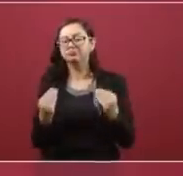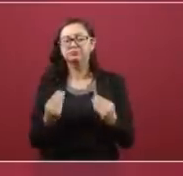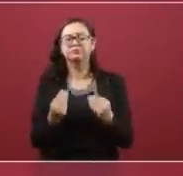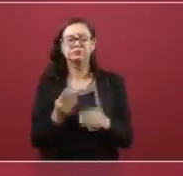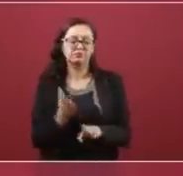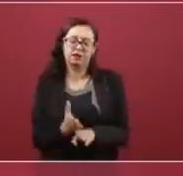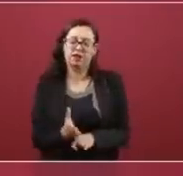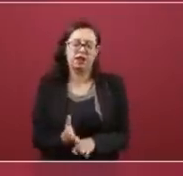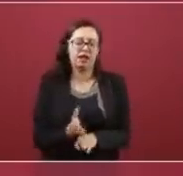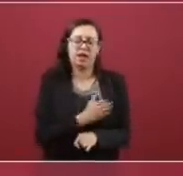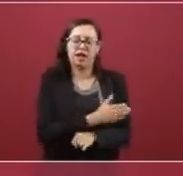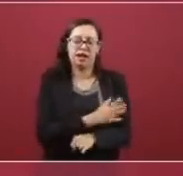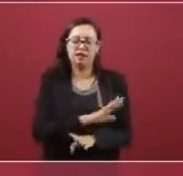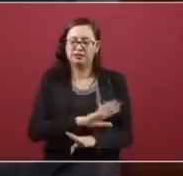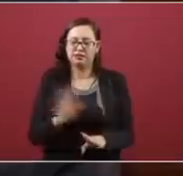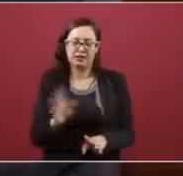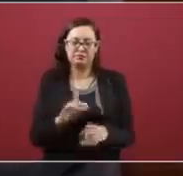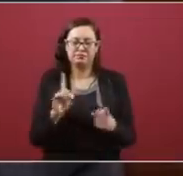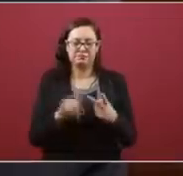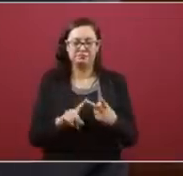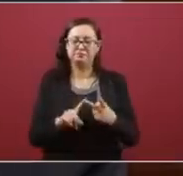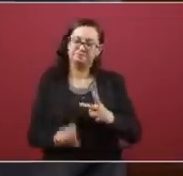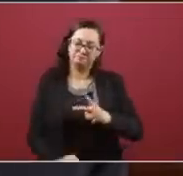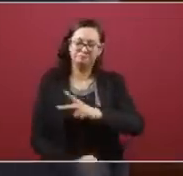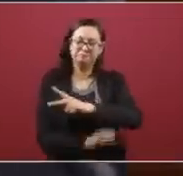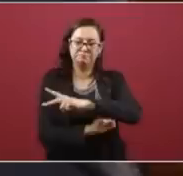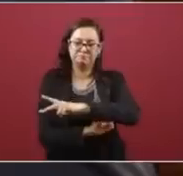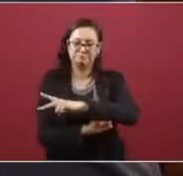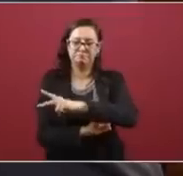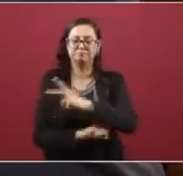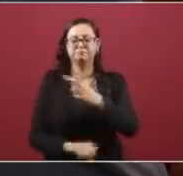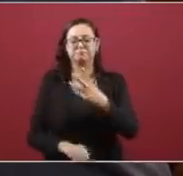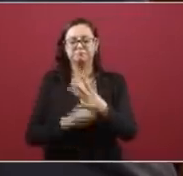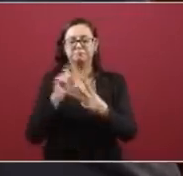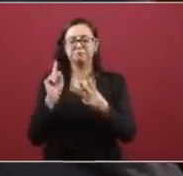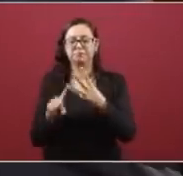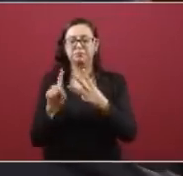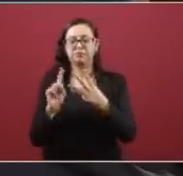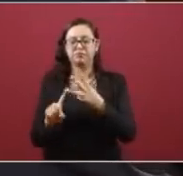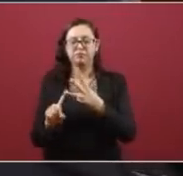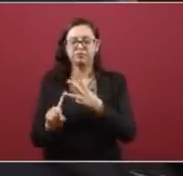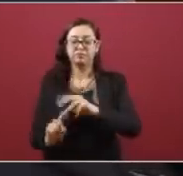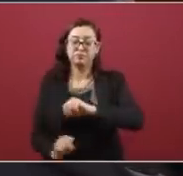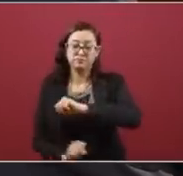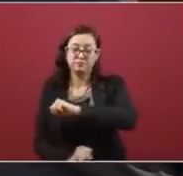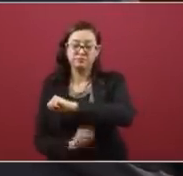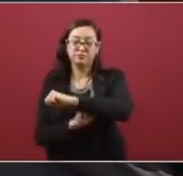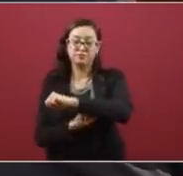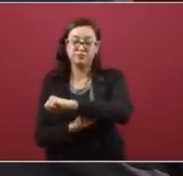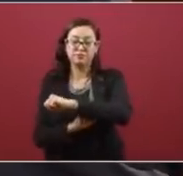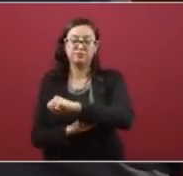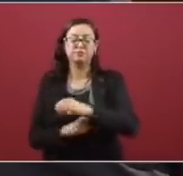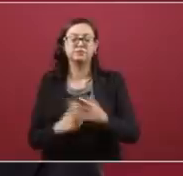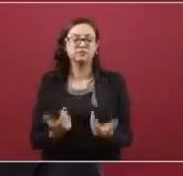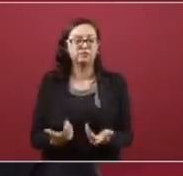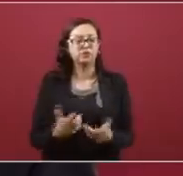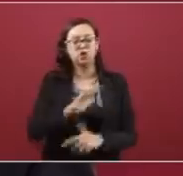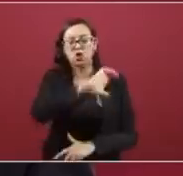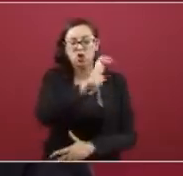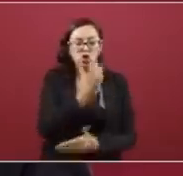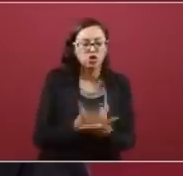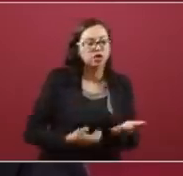Lo de los contratos, las compras.